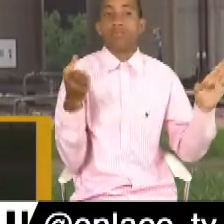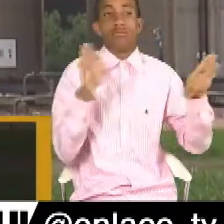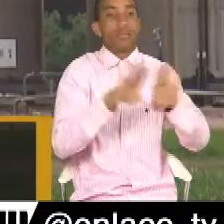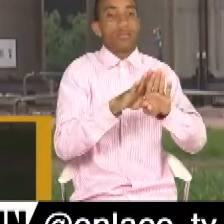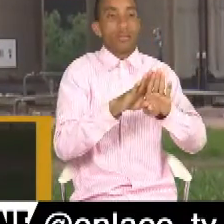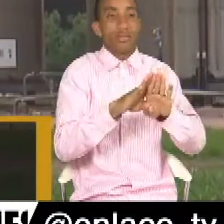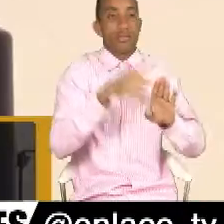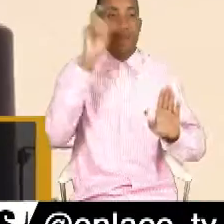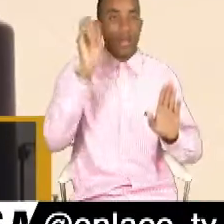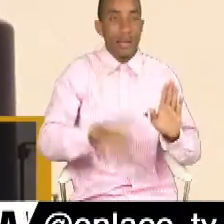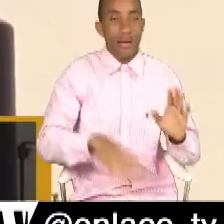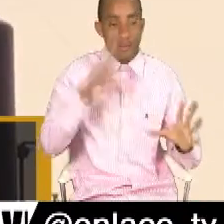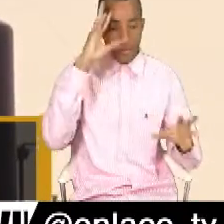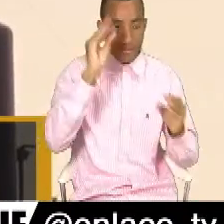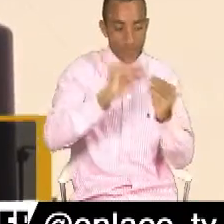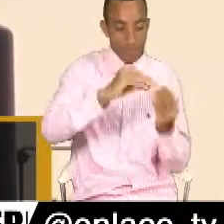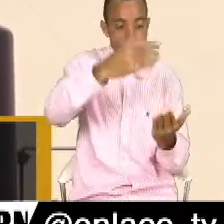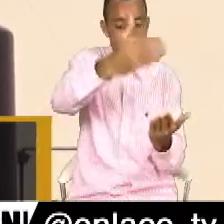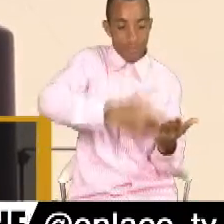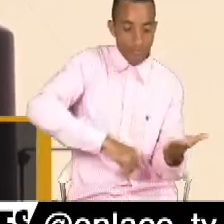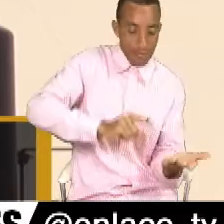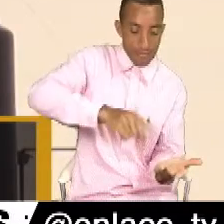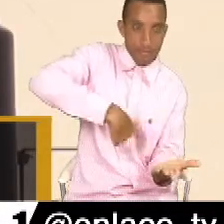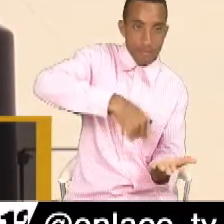contratos firmados, o sea, los contratos de